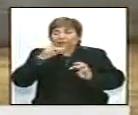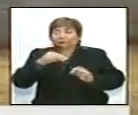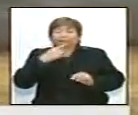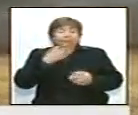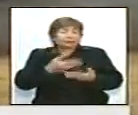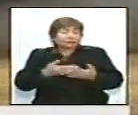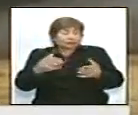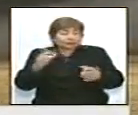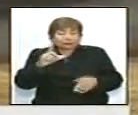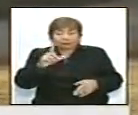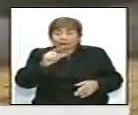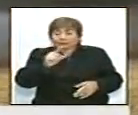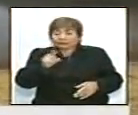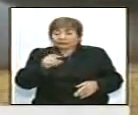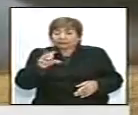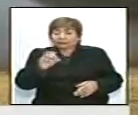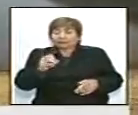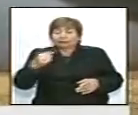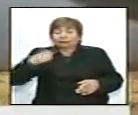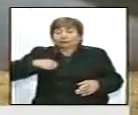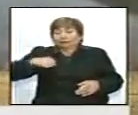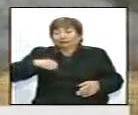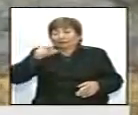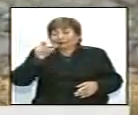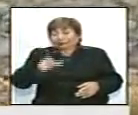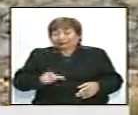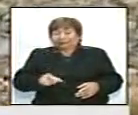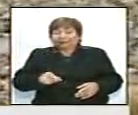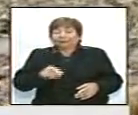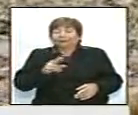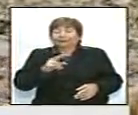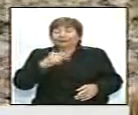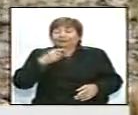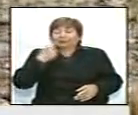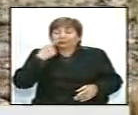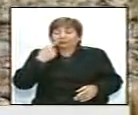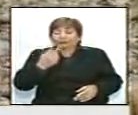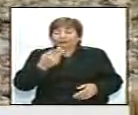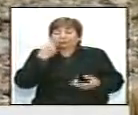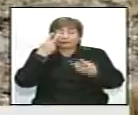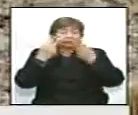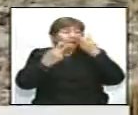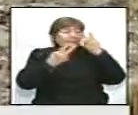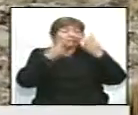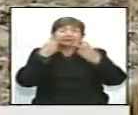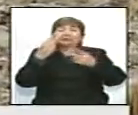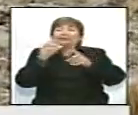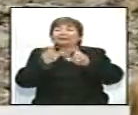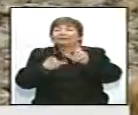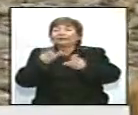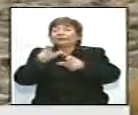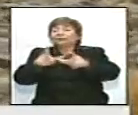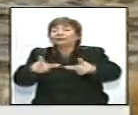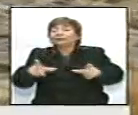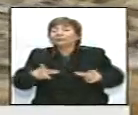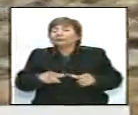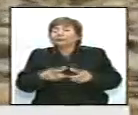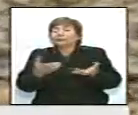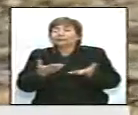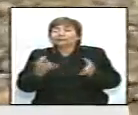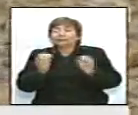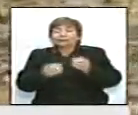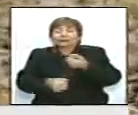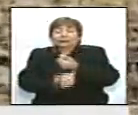Lazo, junto al alcalde del distrito de Chongos Alto, Roberto Huica Lozano, visitaron la zona para conocer la situación que